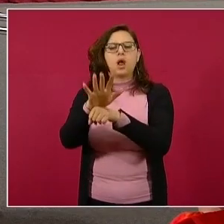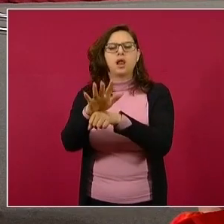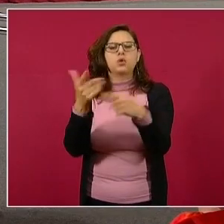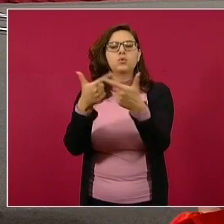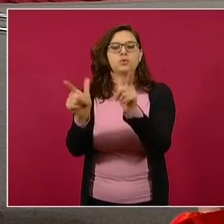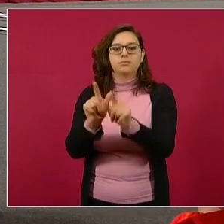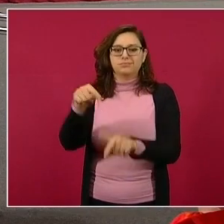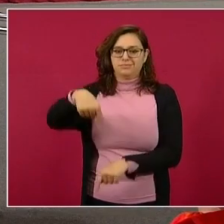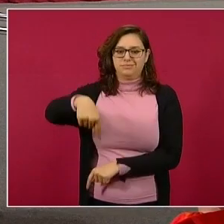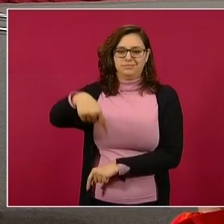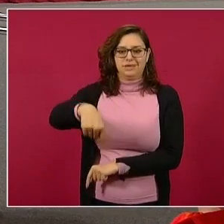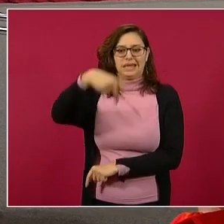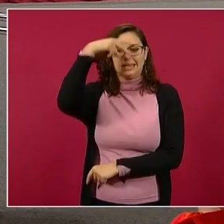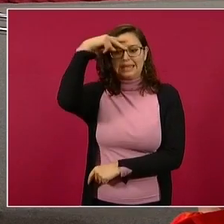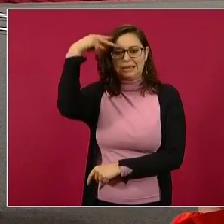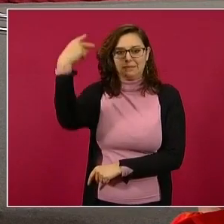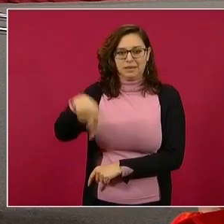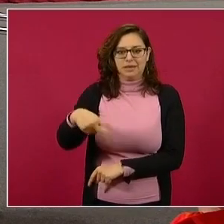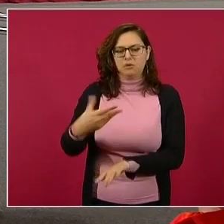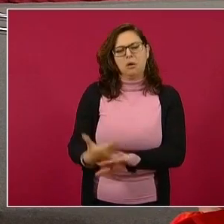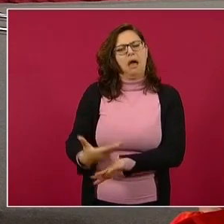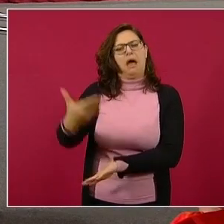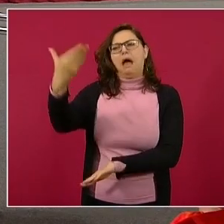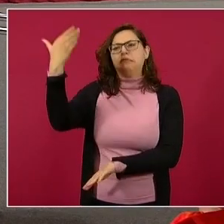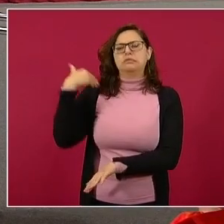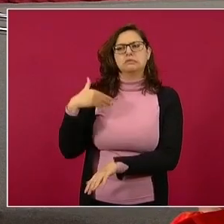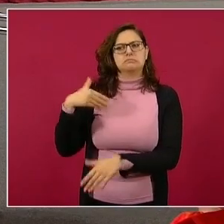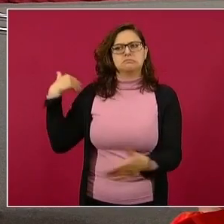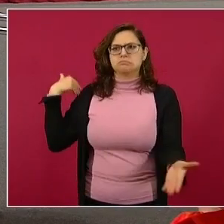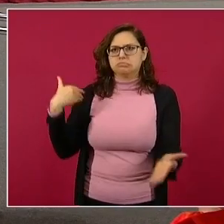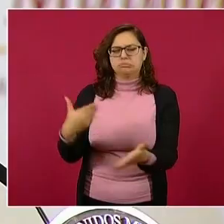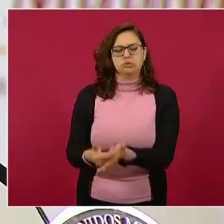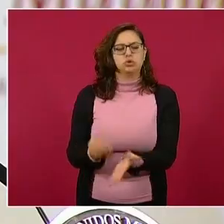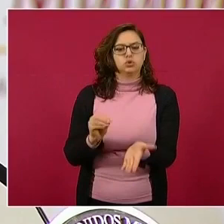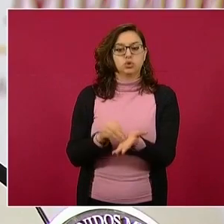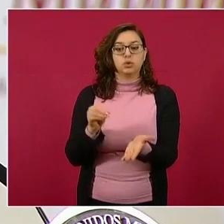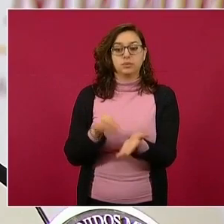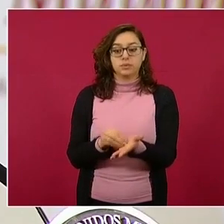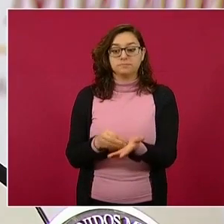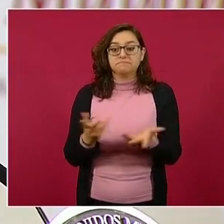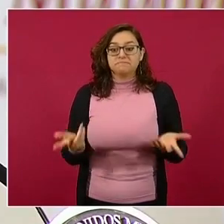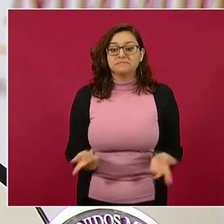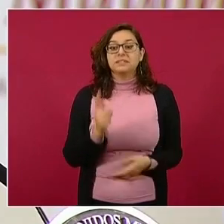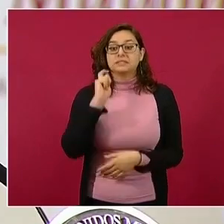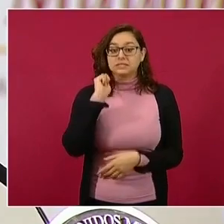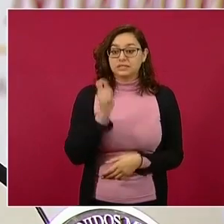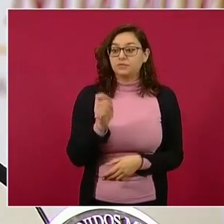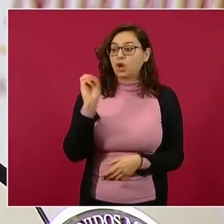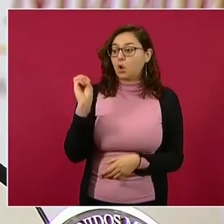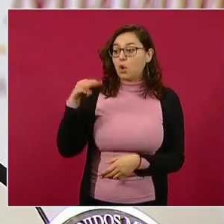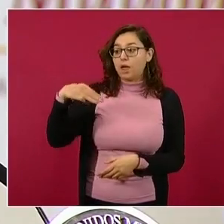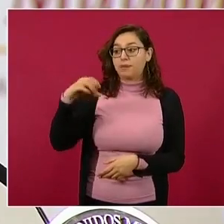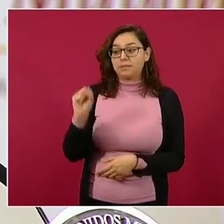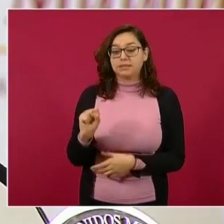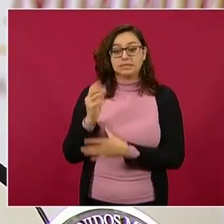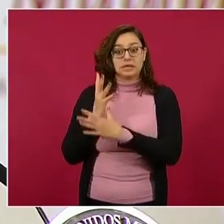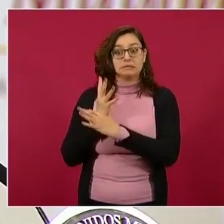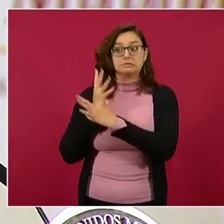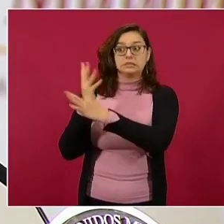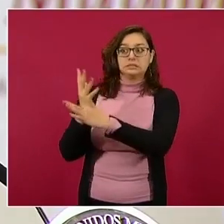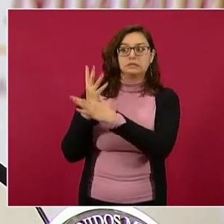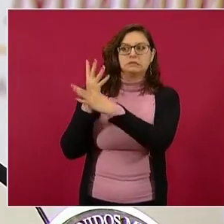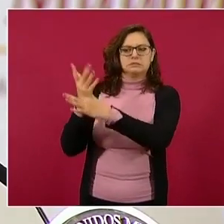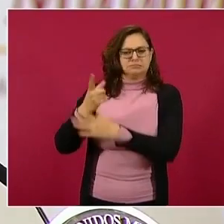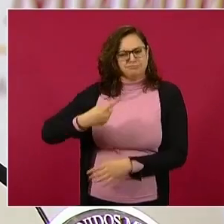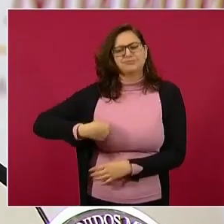desde antes de COVID y ahora durante COVID. Entonces, evidentemente, conocemos a la perfección cuáles son las reflexiones que se van